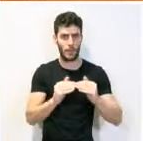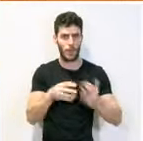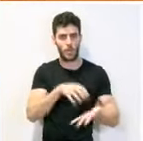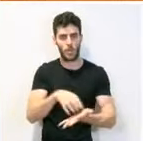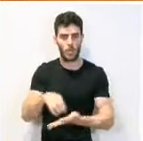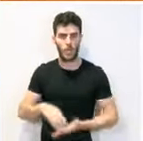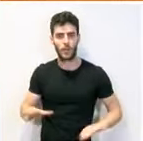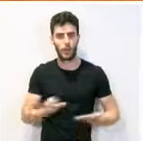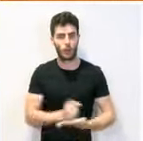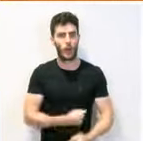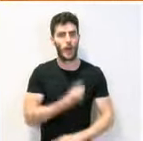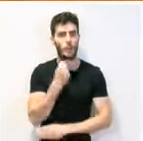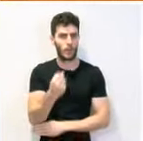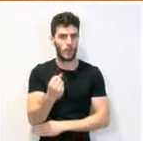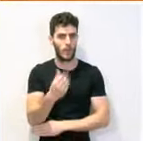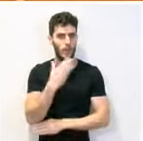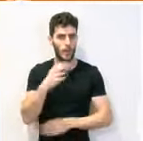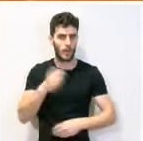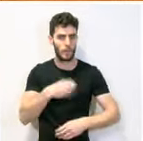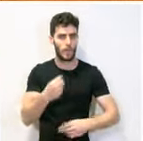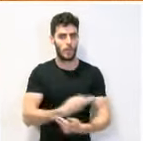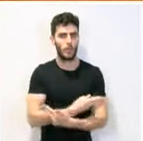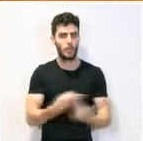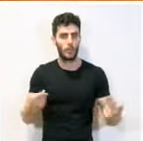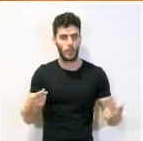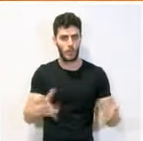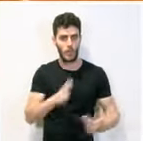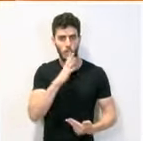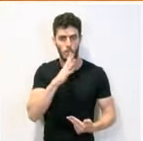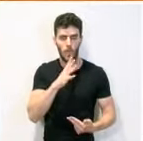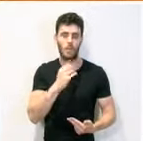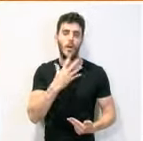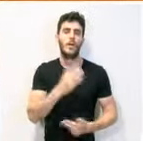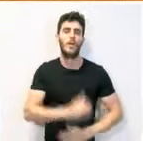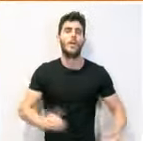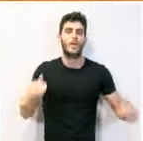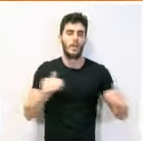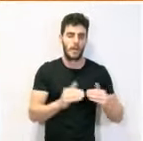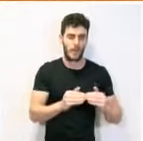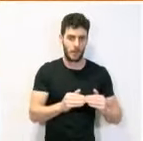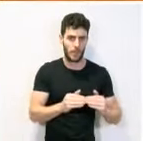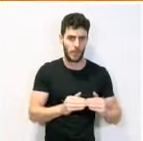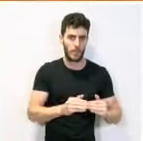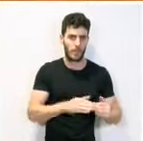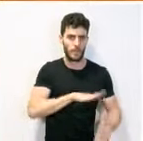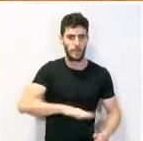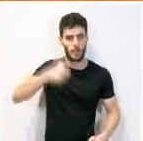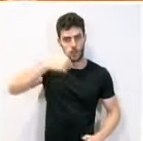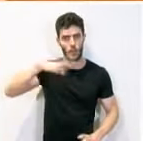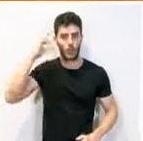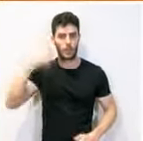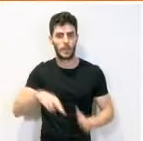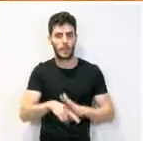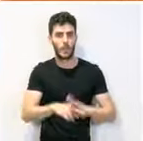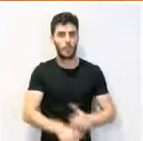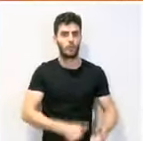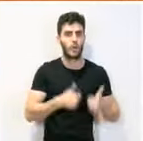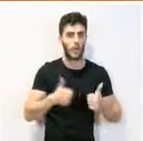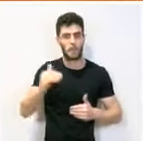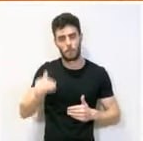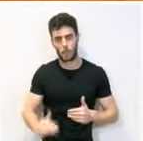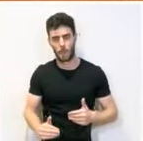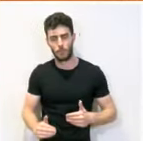centros sostenidos con fondos públicos, un equilibrio entre niños y niñas con mayores recursos y con menores